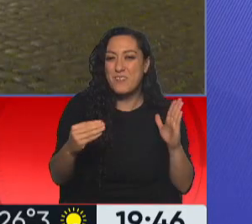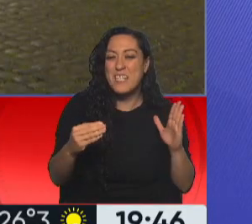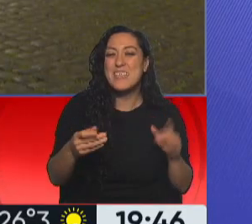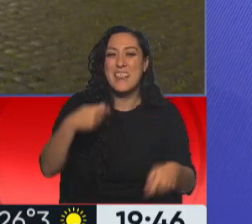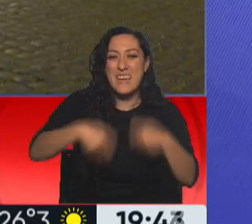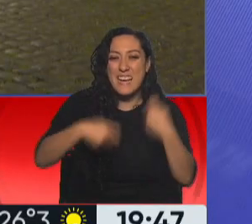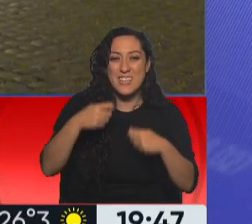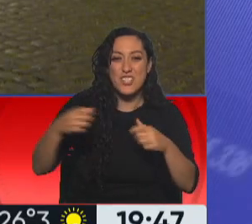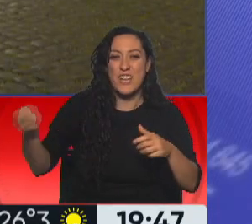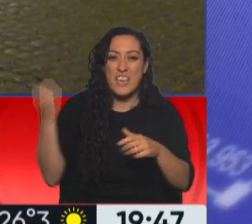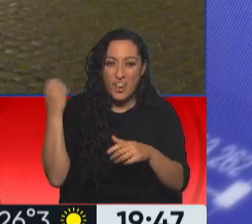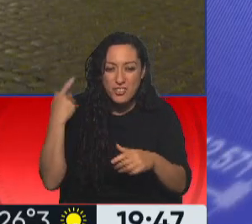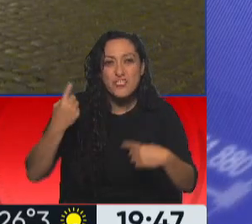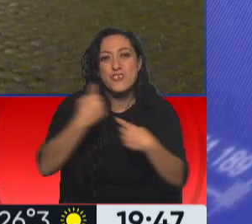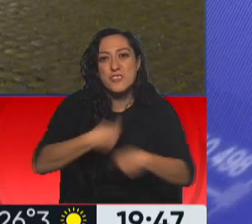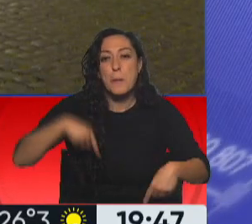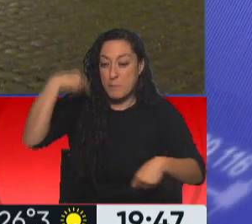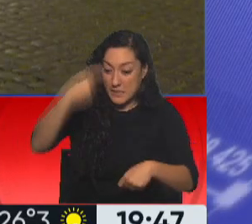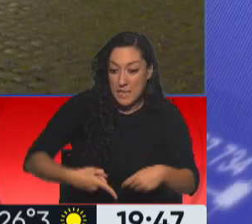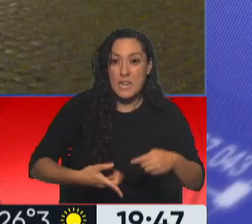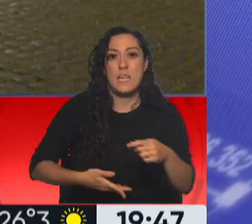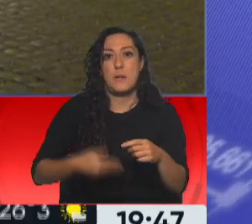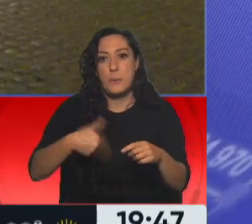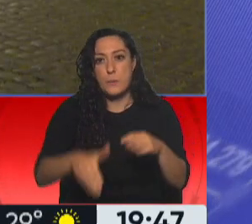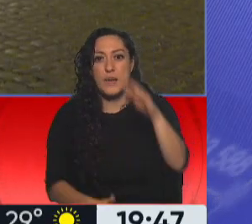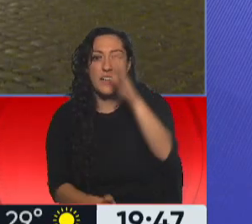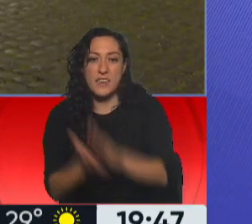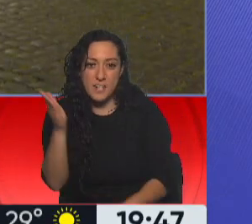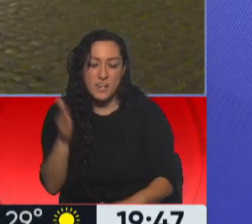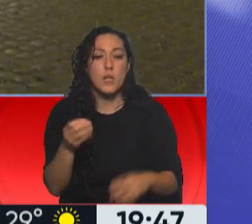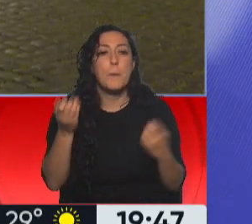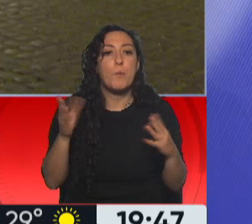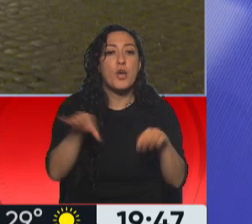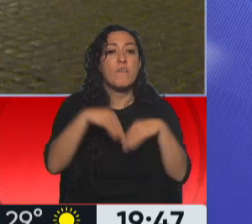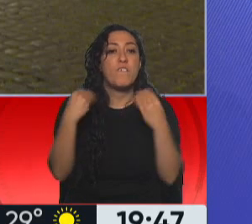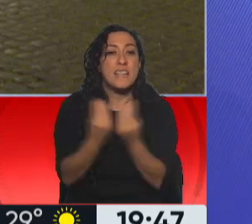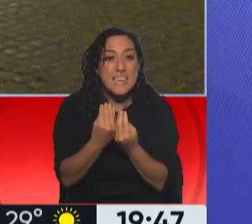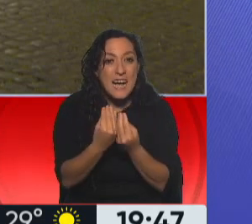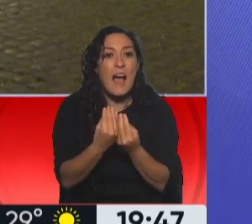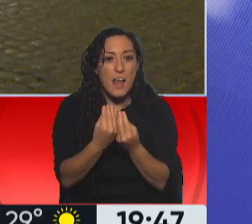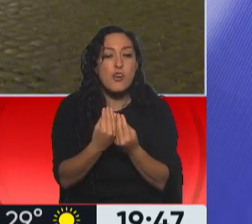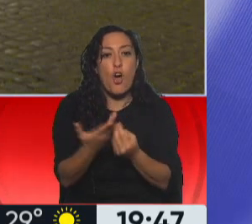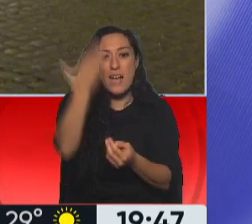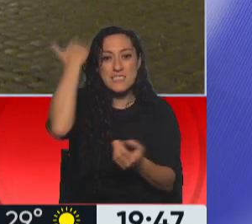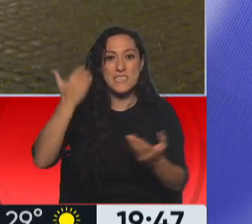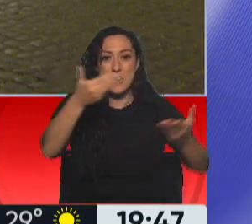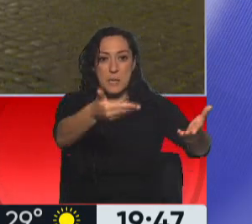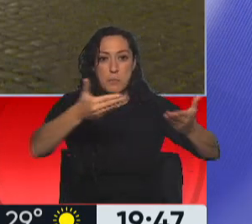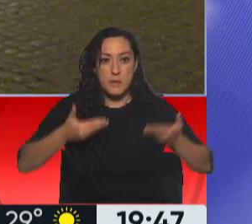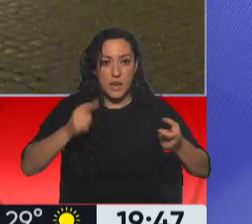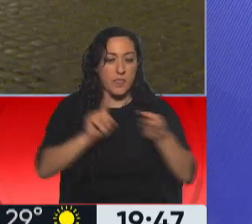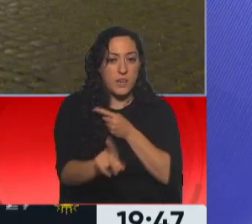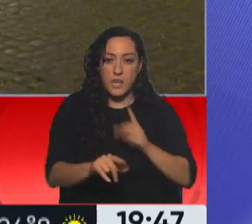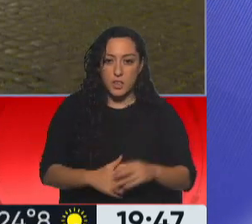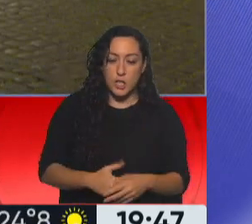estar presente mañana en este último adiós al Papa Francisco, porque el Vaticano le hizo llegar ayer la invitación